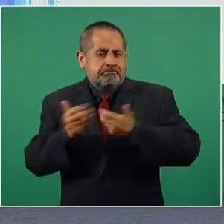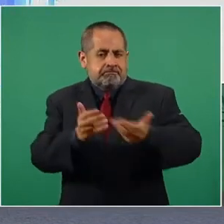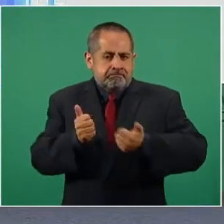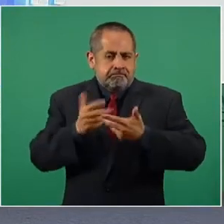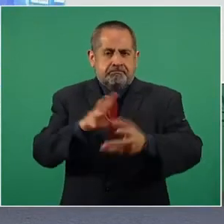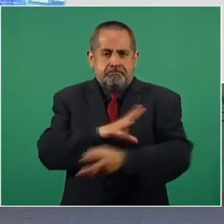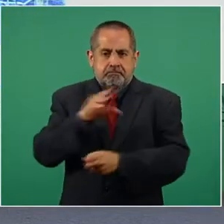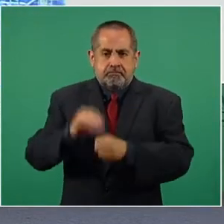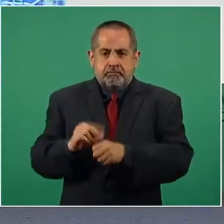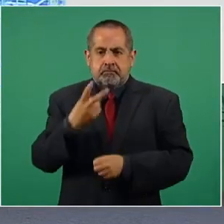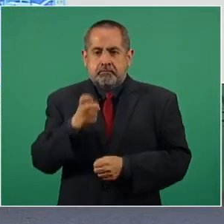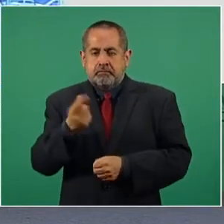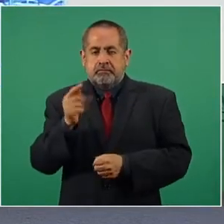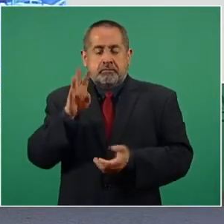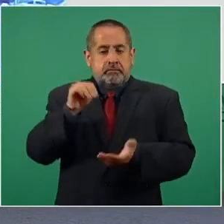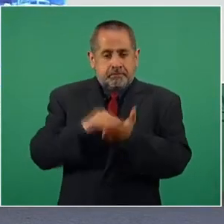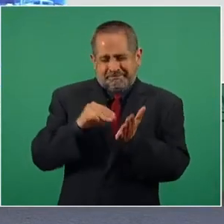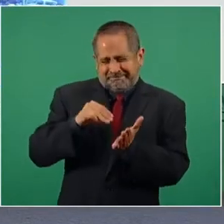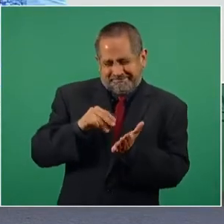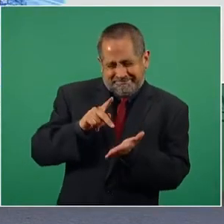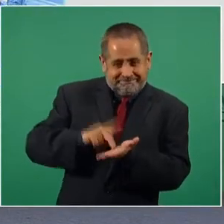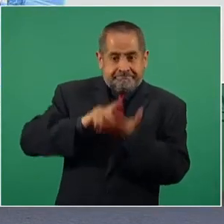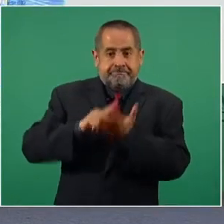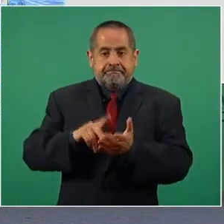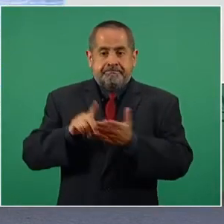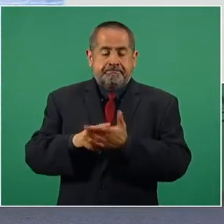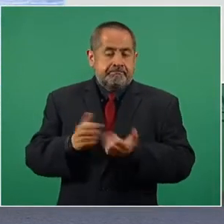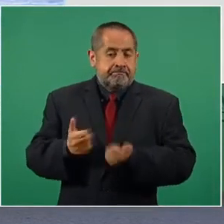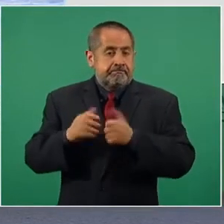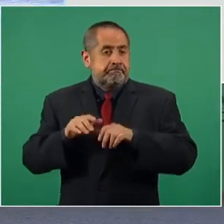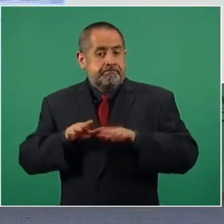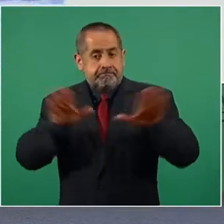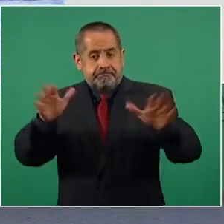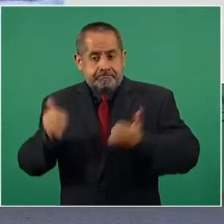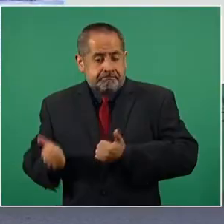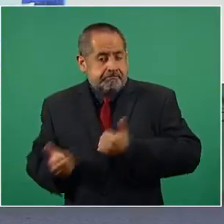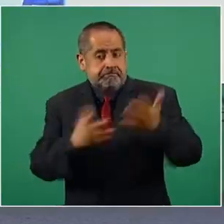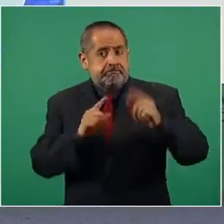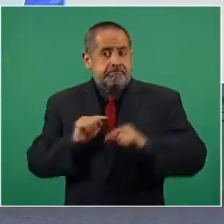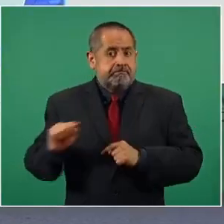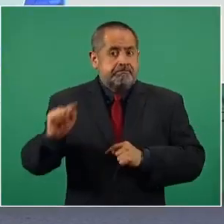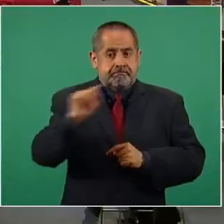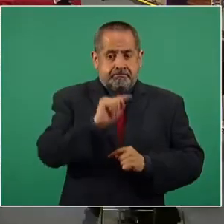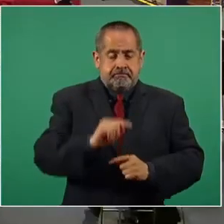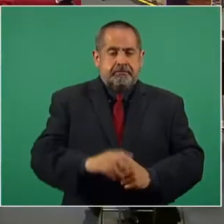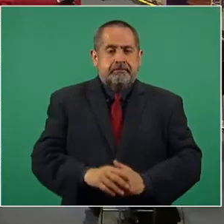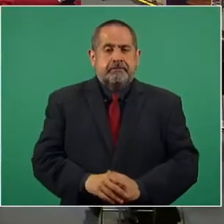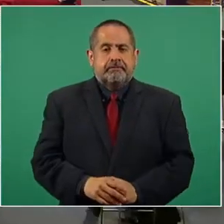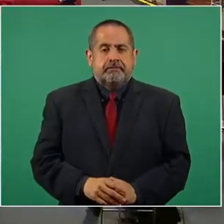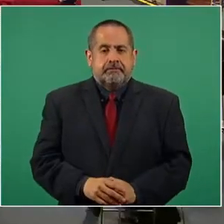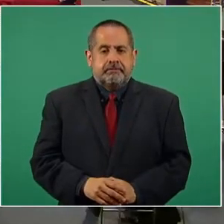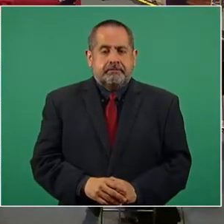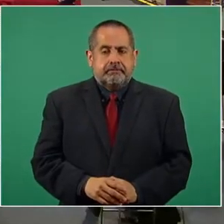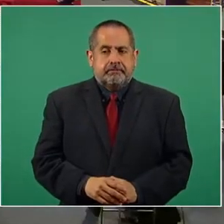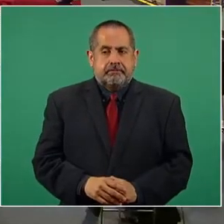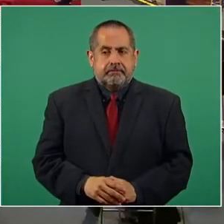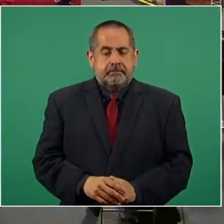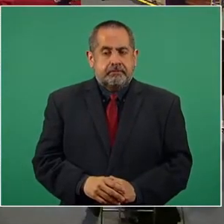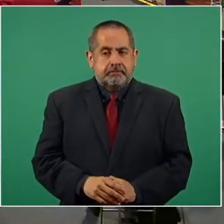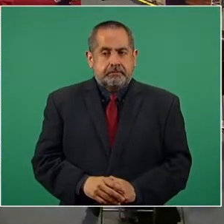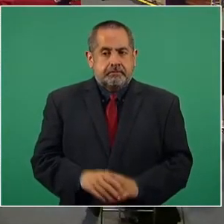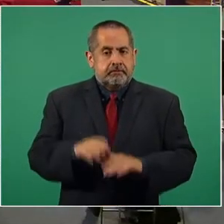279 toneladas de insumos médicos transportados vía aérea y terrestres. La que sigue, por favor. En lo que se